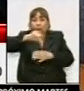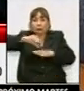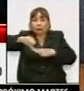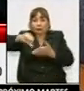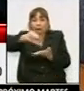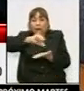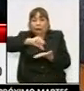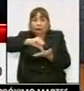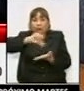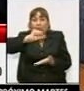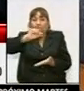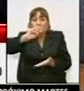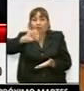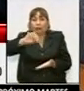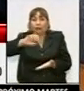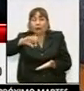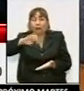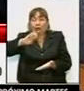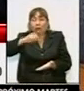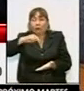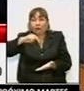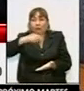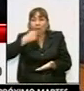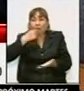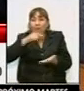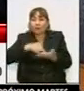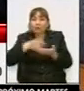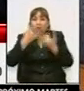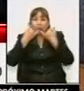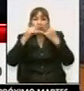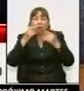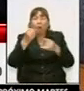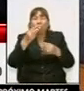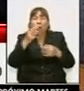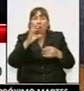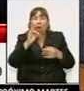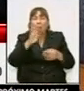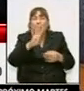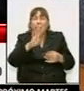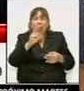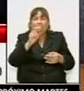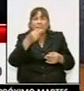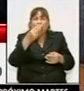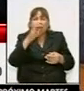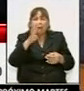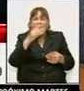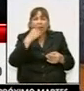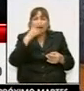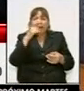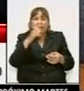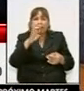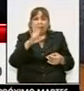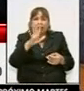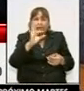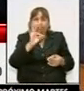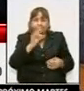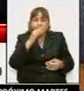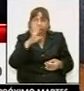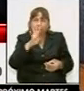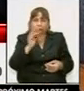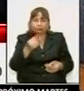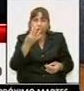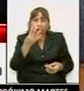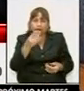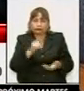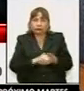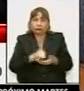Avenida Sanz Peña, e emitió los informes número 274-2004 y número 159-2004,